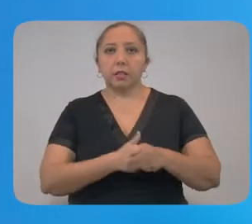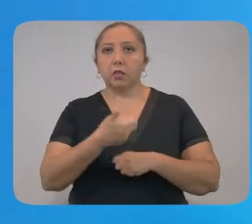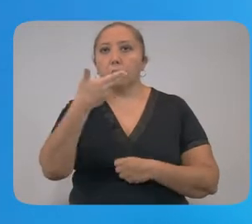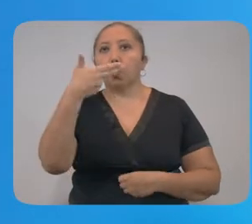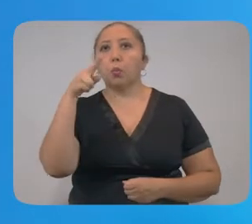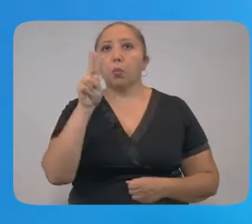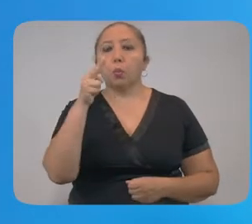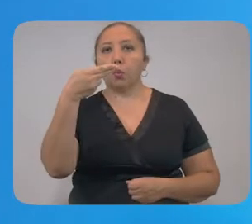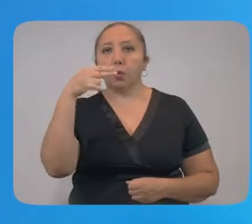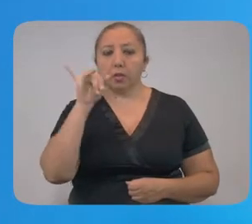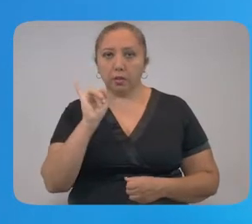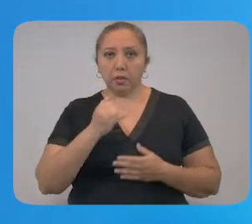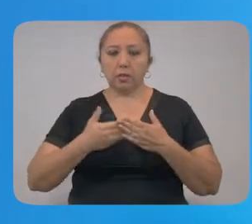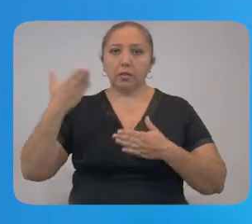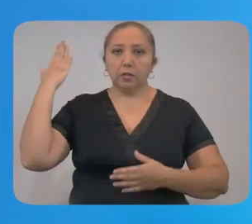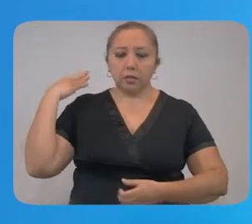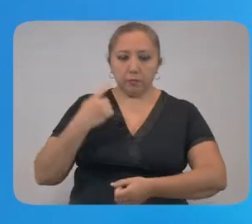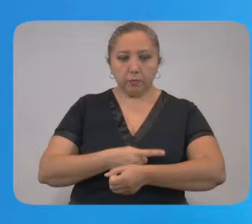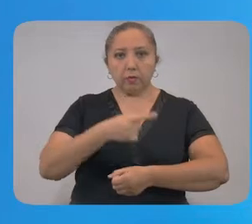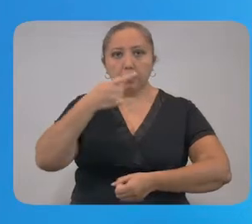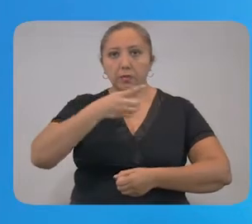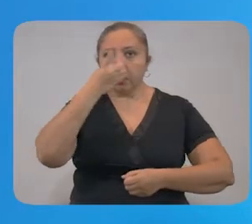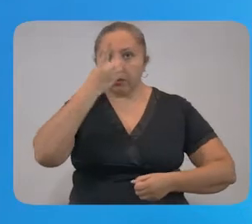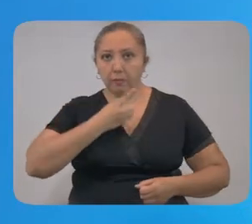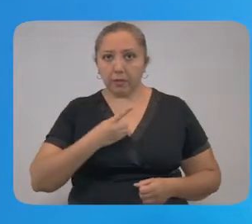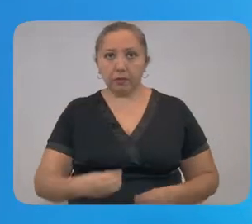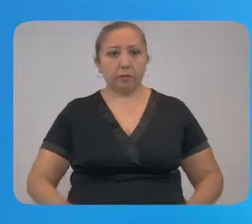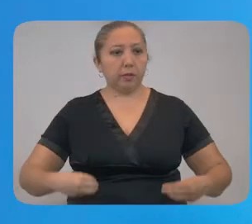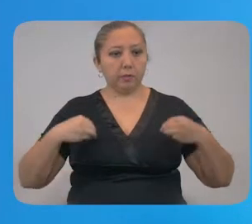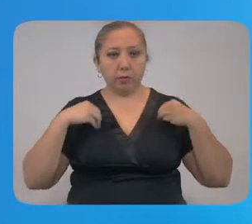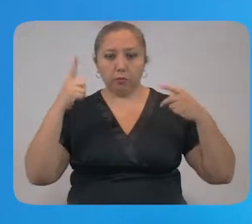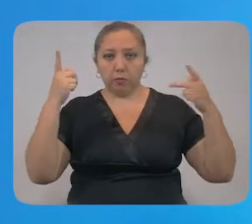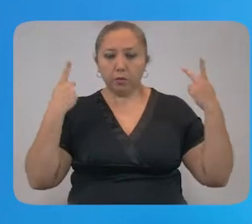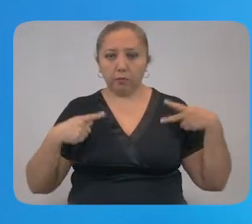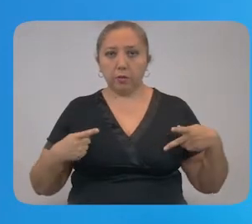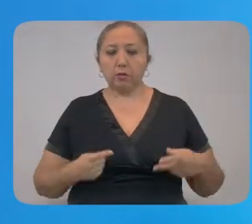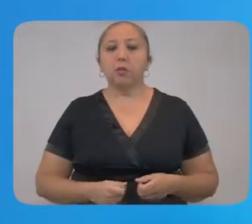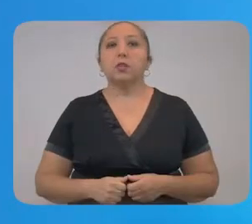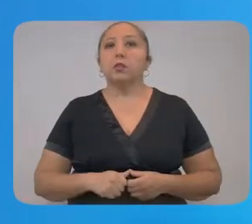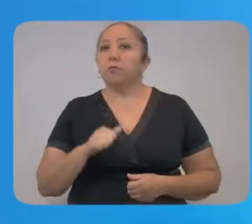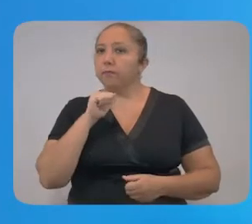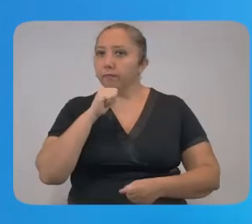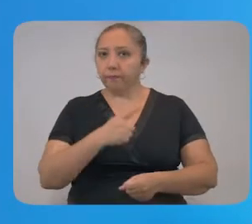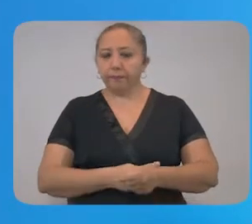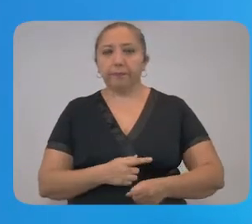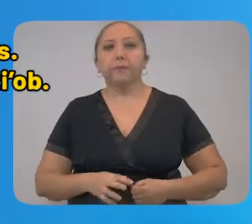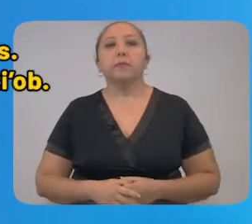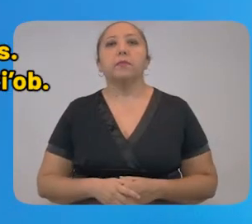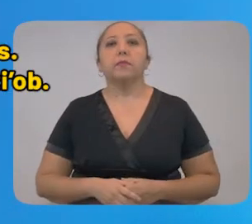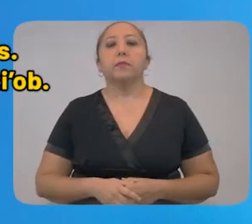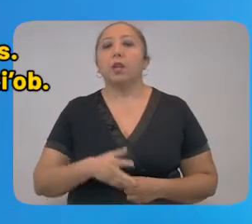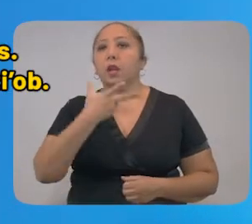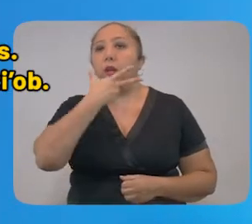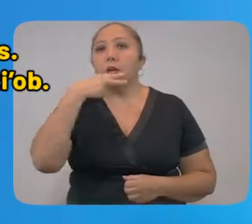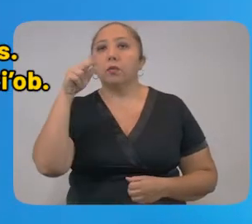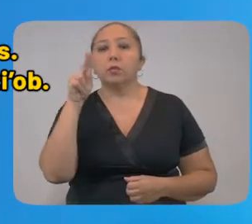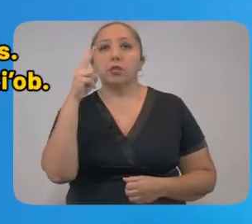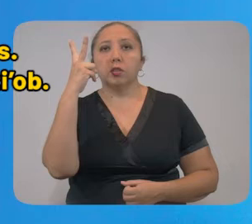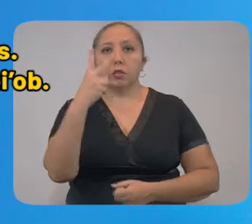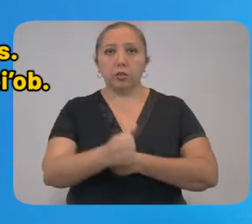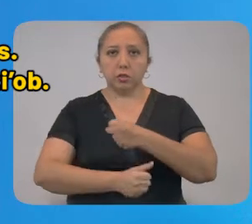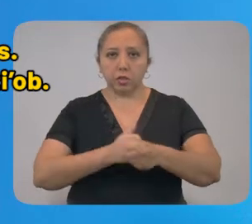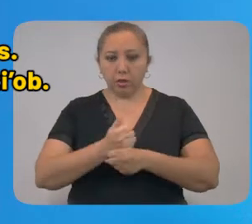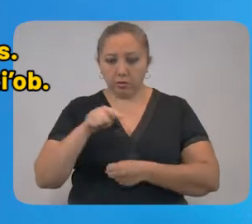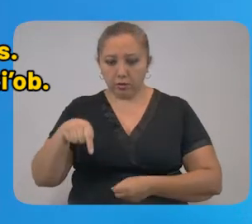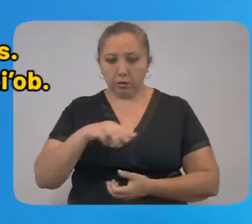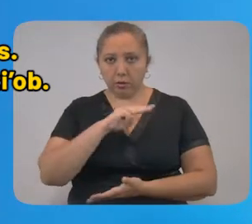Jují, con antecedentes de hipertensión y diabetes. Convivía con un contacto, el cual se reporta asintomático. Hombre de 82 años